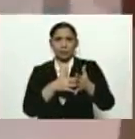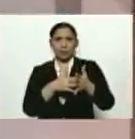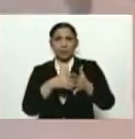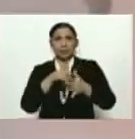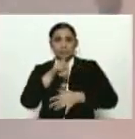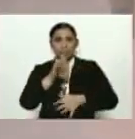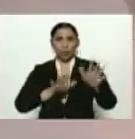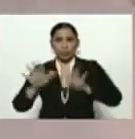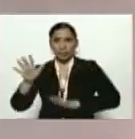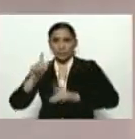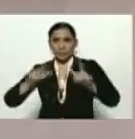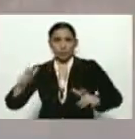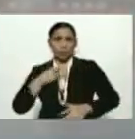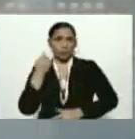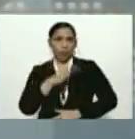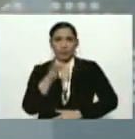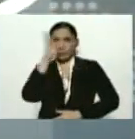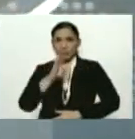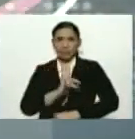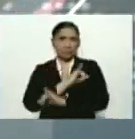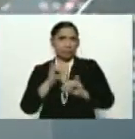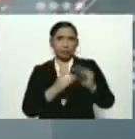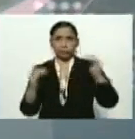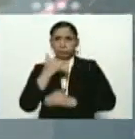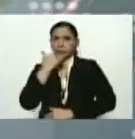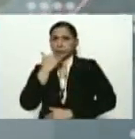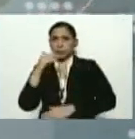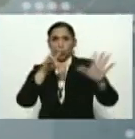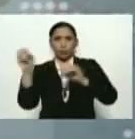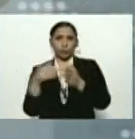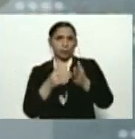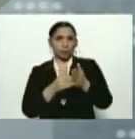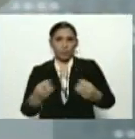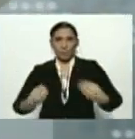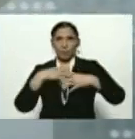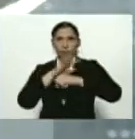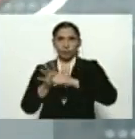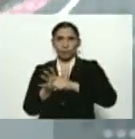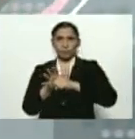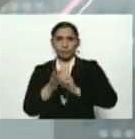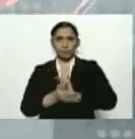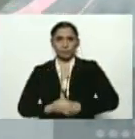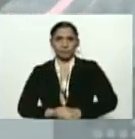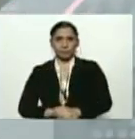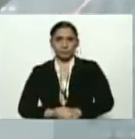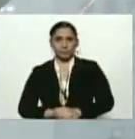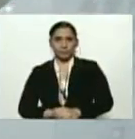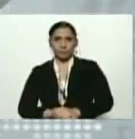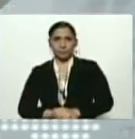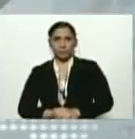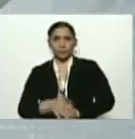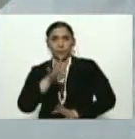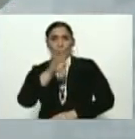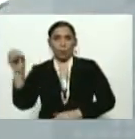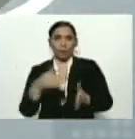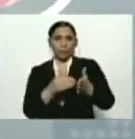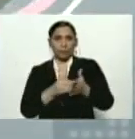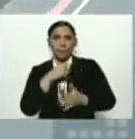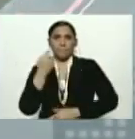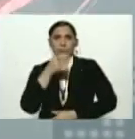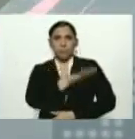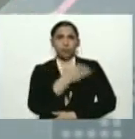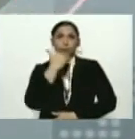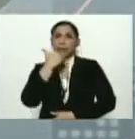fallecidas. Brasil ya se acerca a los 800.000 casos positivos y 40.000, ya está llegando